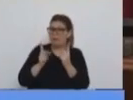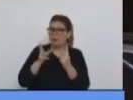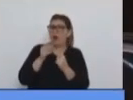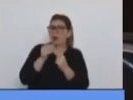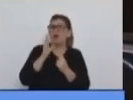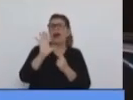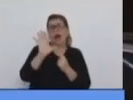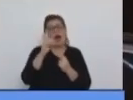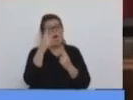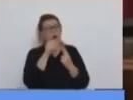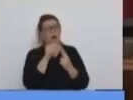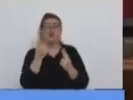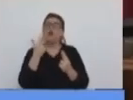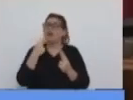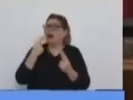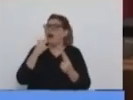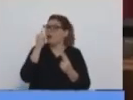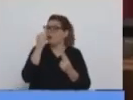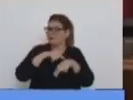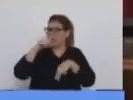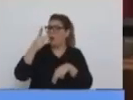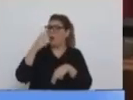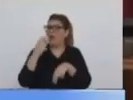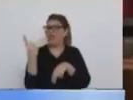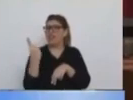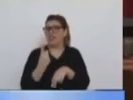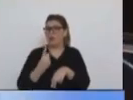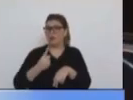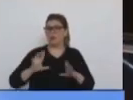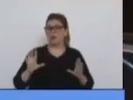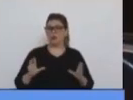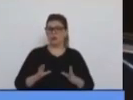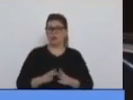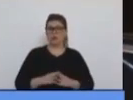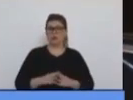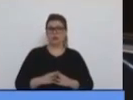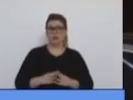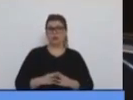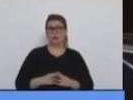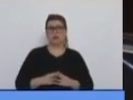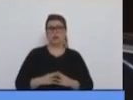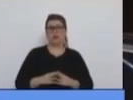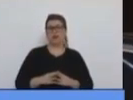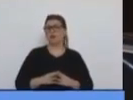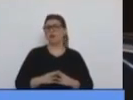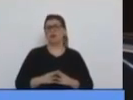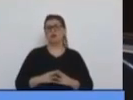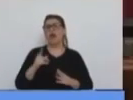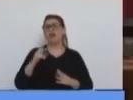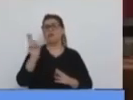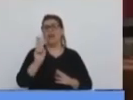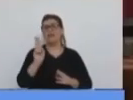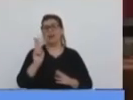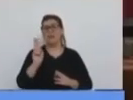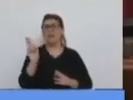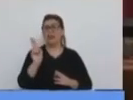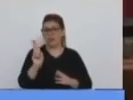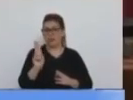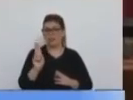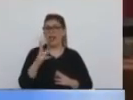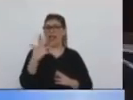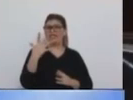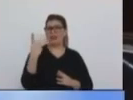la doble vara. No, le digo porque le quedan 20 segundos. No es una cuestión de privilegio, son de cinco. Preferencia. Para preferencia